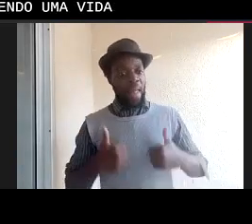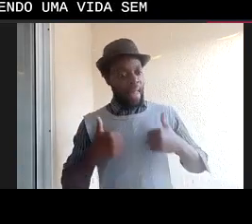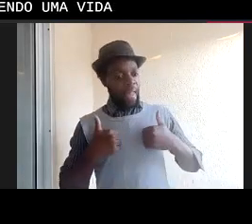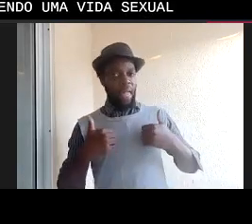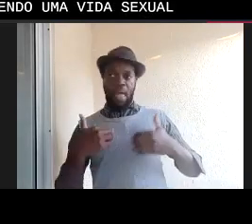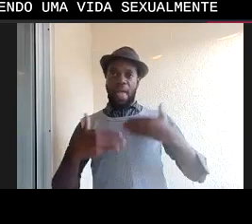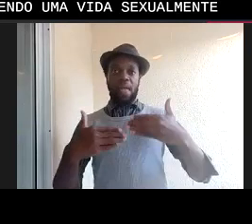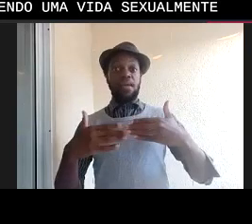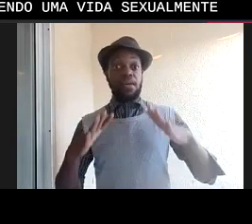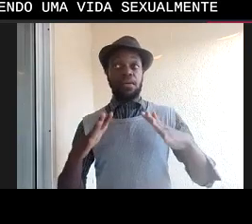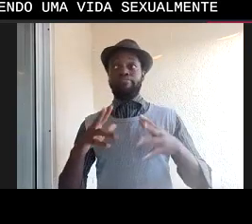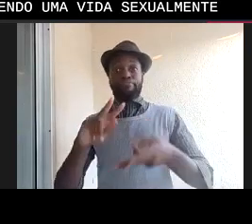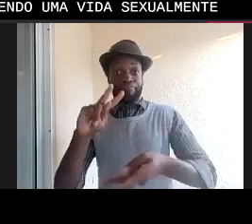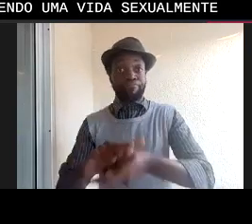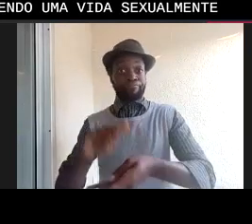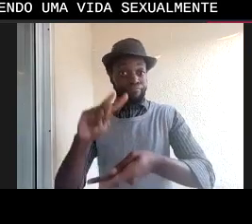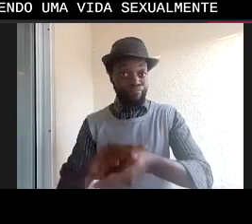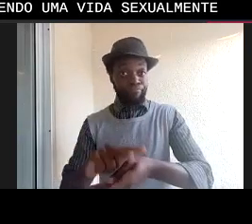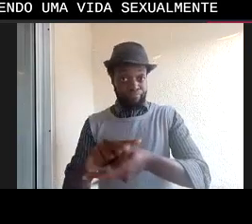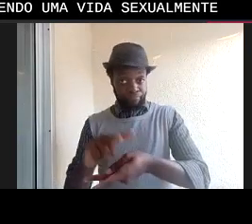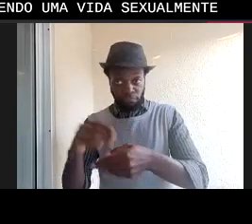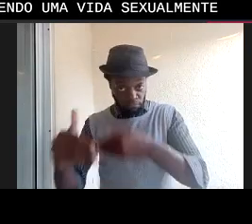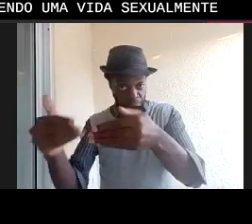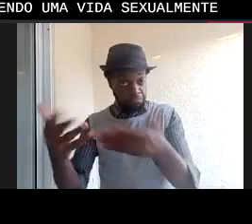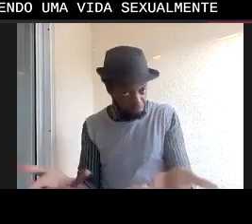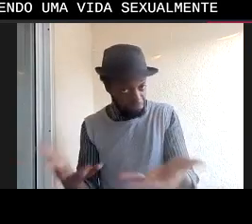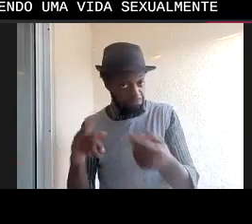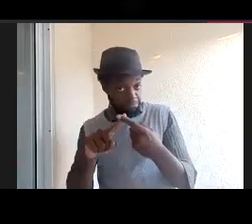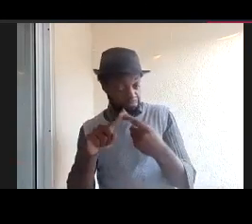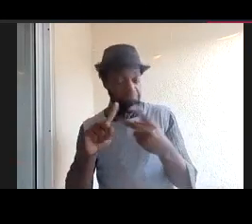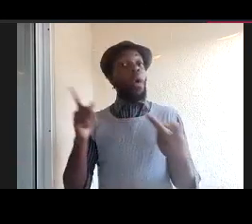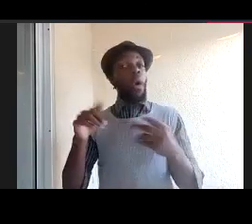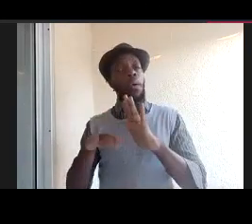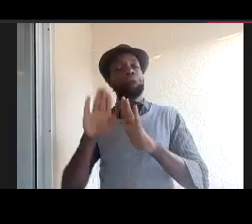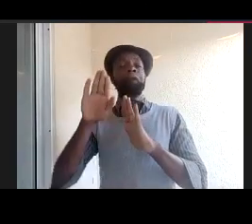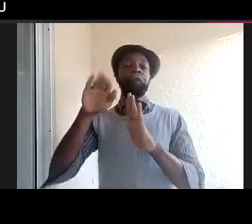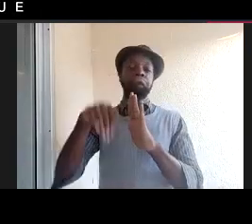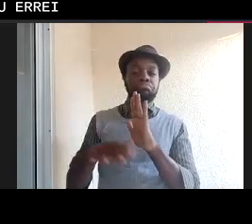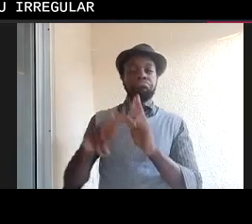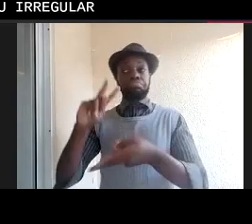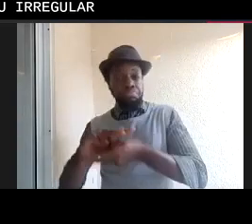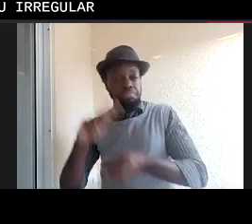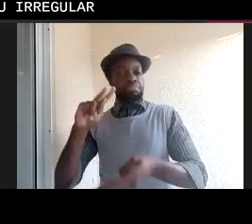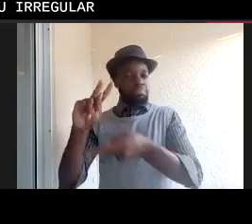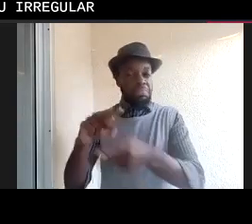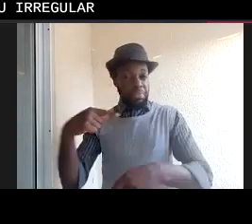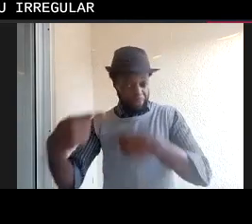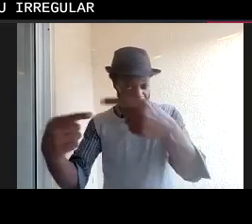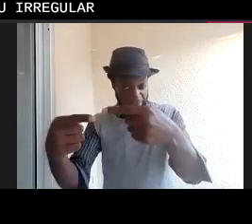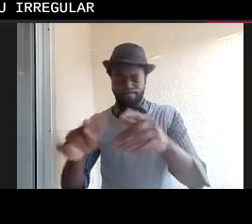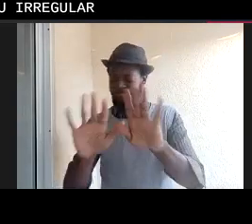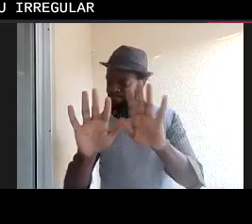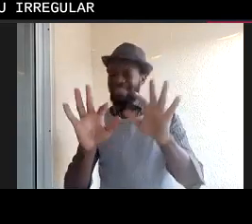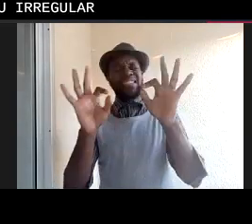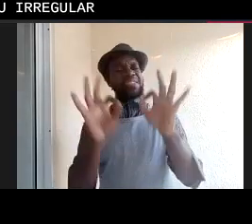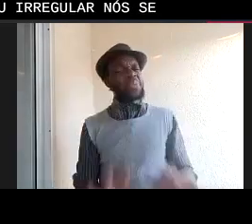sexualmente activa o irregular, debemos siempre tener el